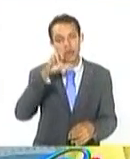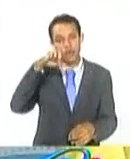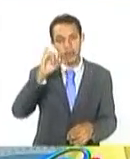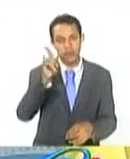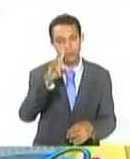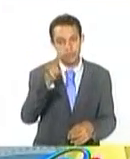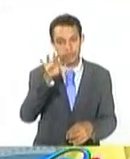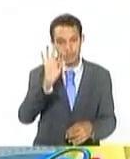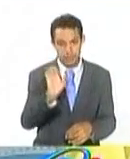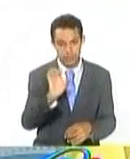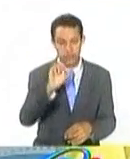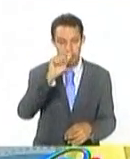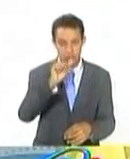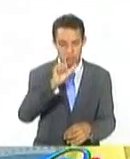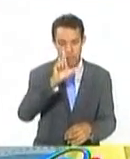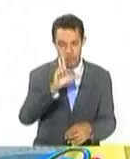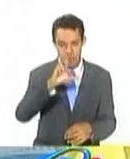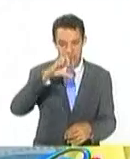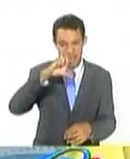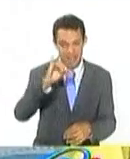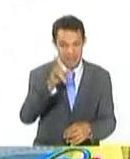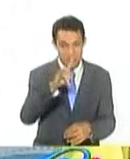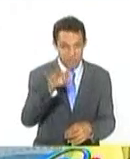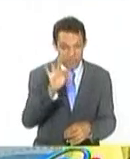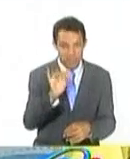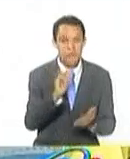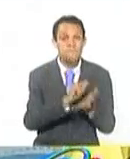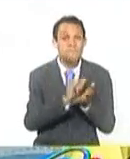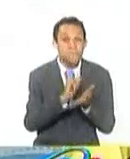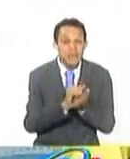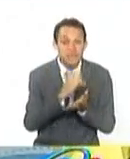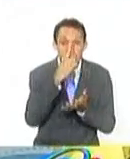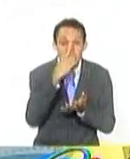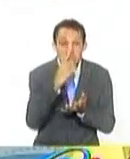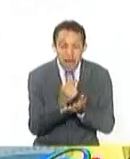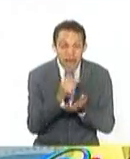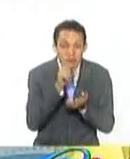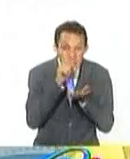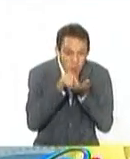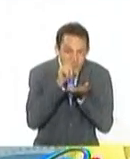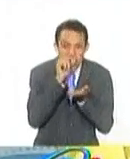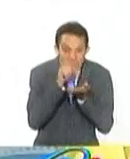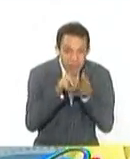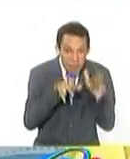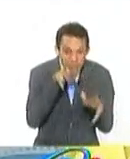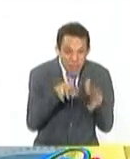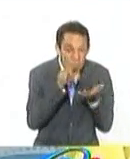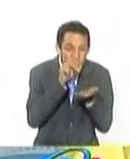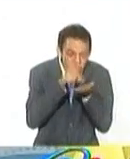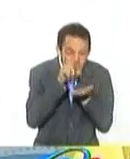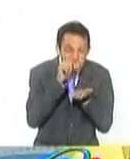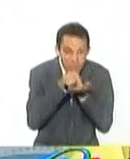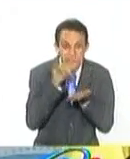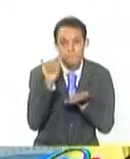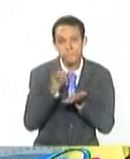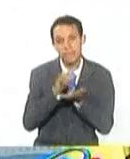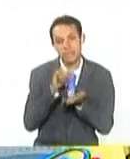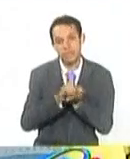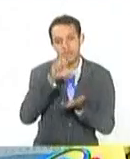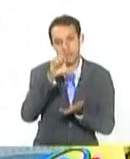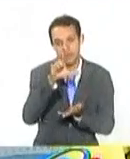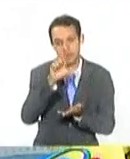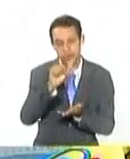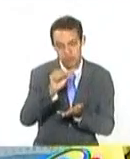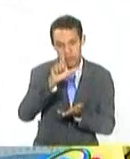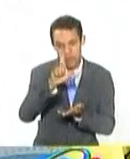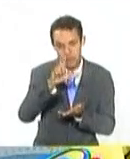utilizar para bajar colesterol y triglicérido además la sidra es otra gran opción para estos pacientes lo mismo